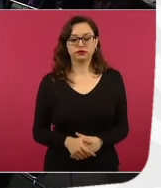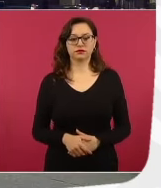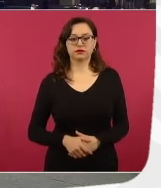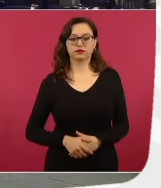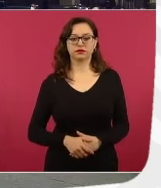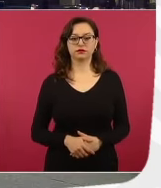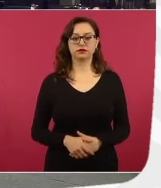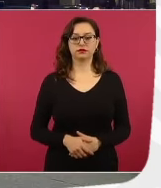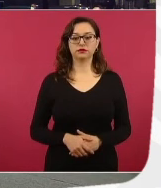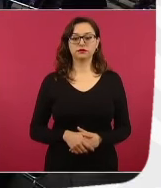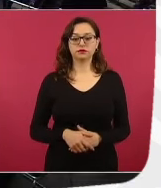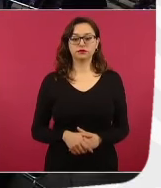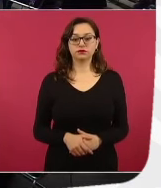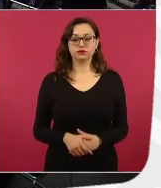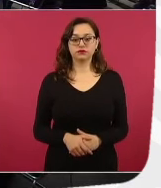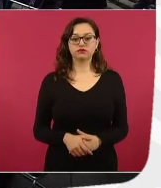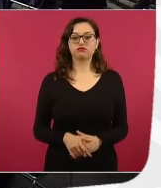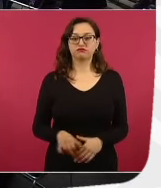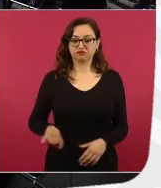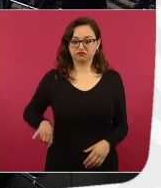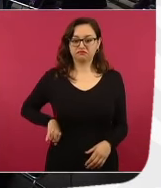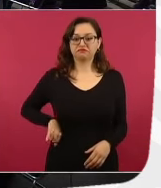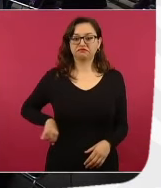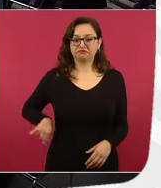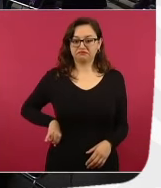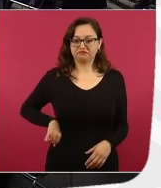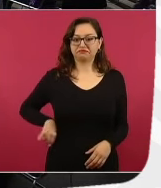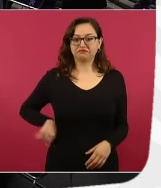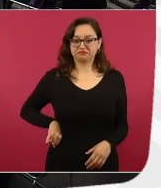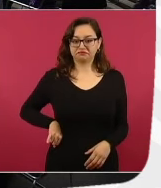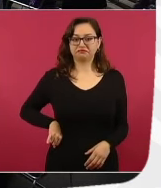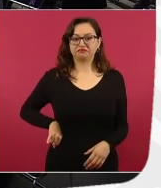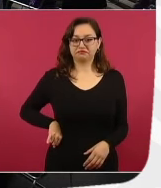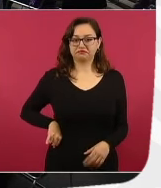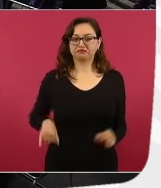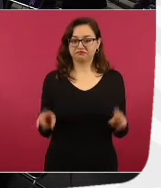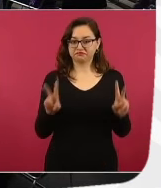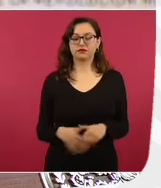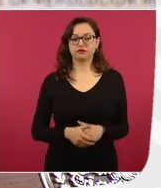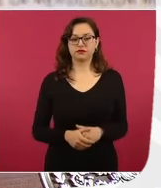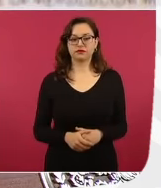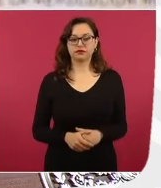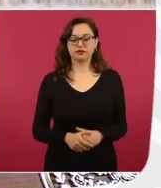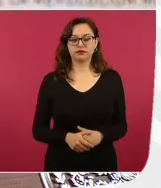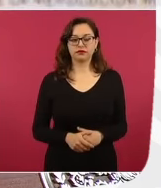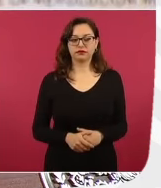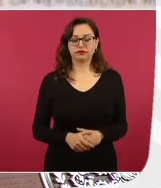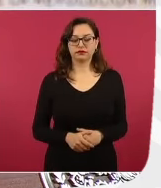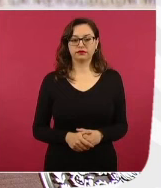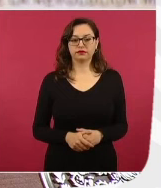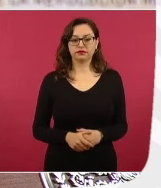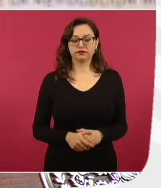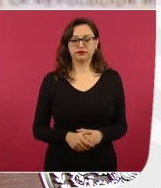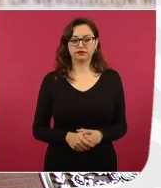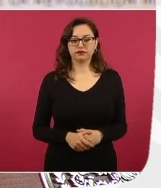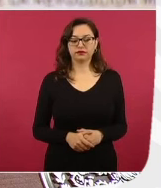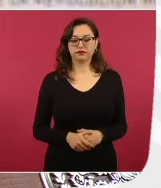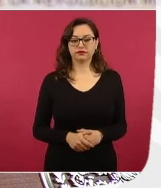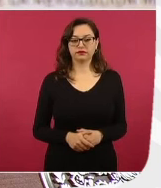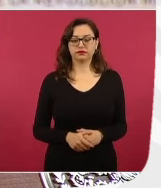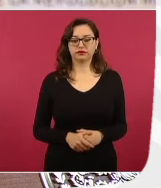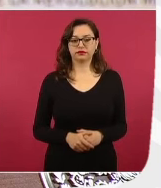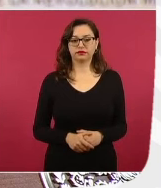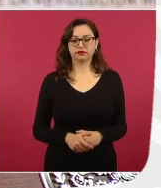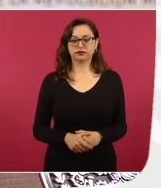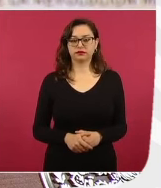así porque es muy interesante es eso y es un aporte